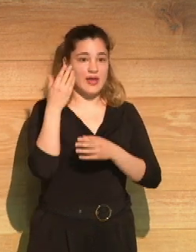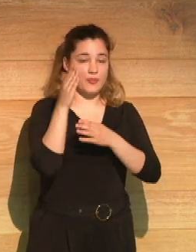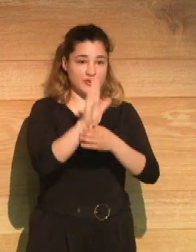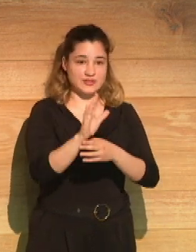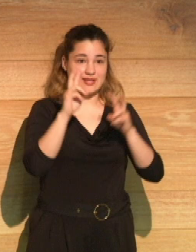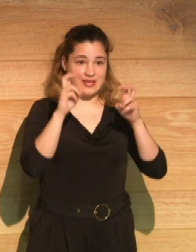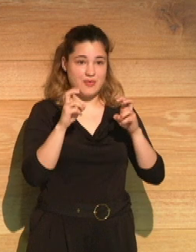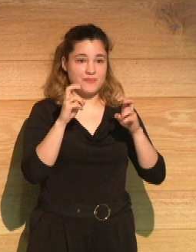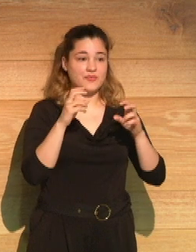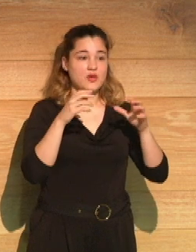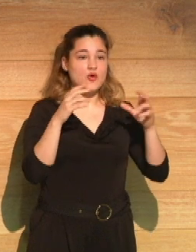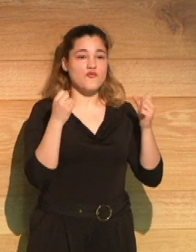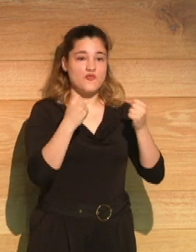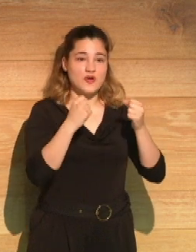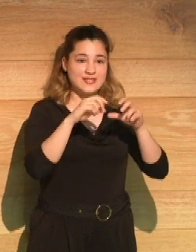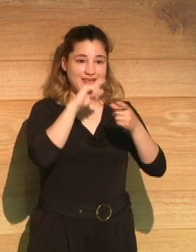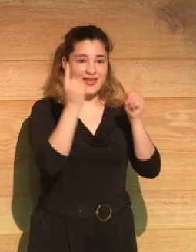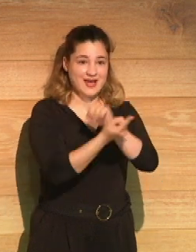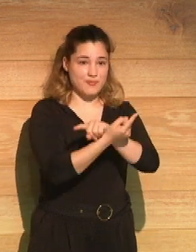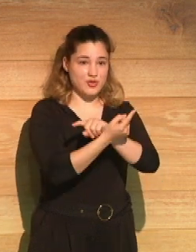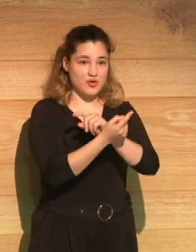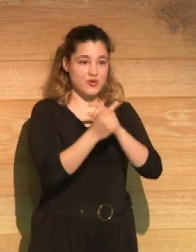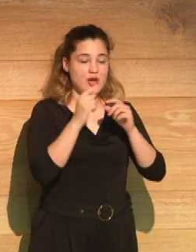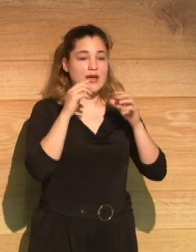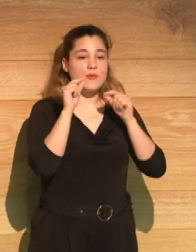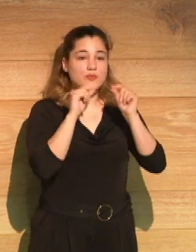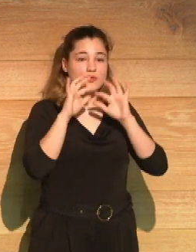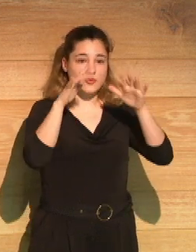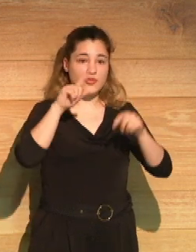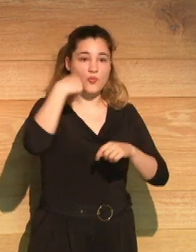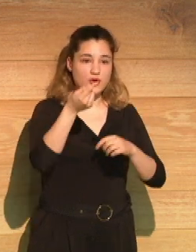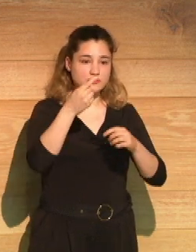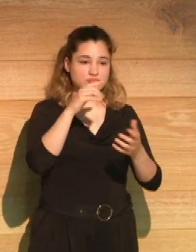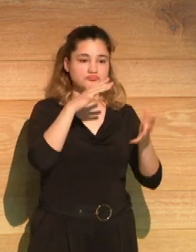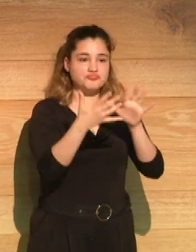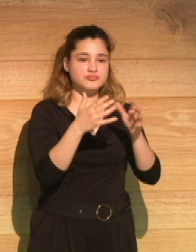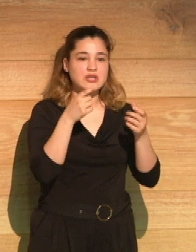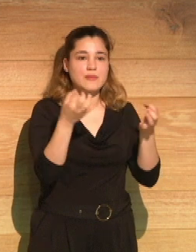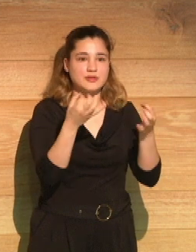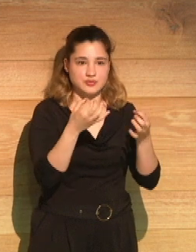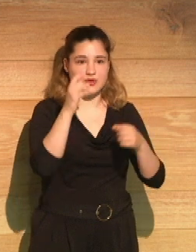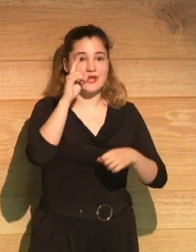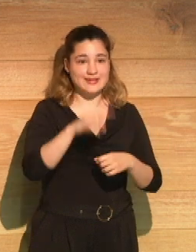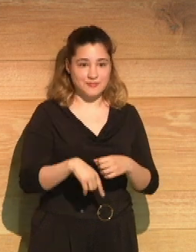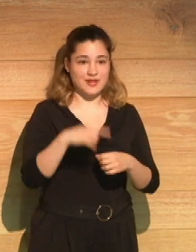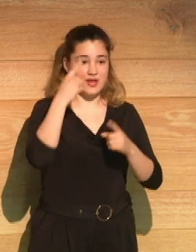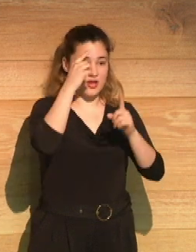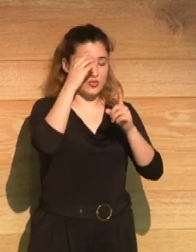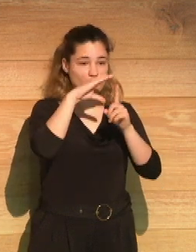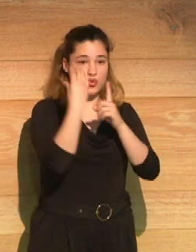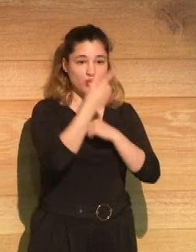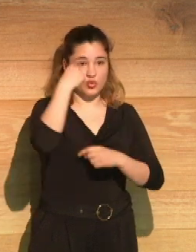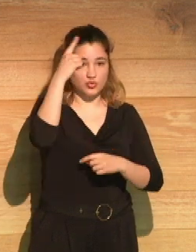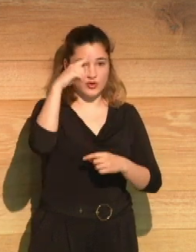de las fuerzas de cambio en la pospandemia y la generación de nuevas experiencias culturales y esquemas de